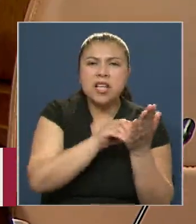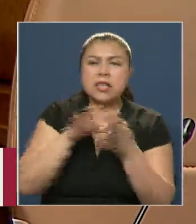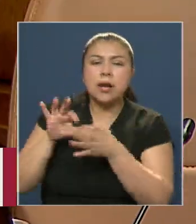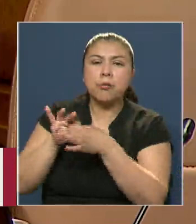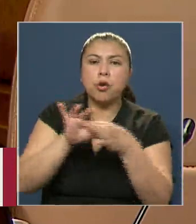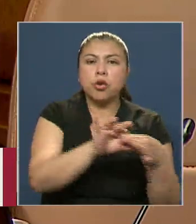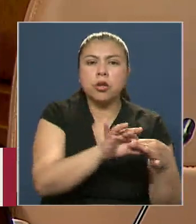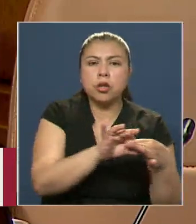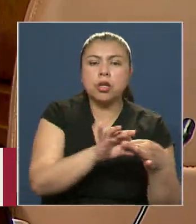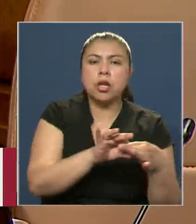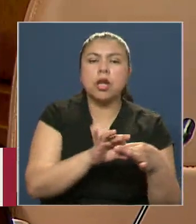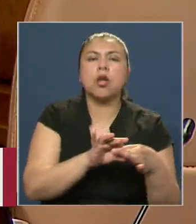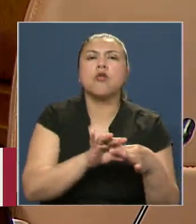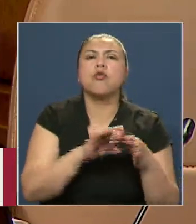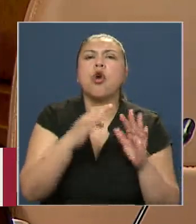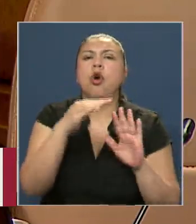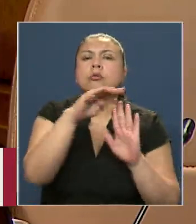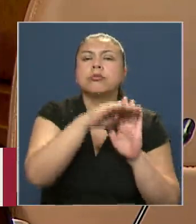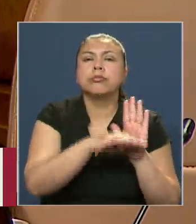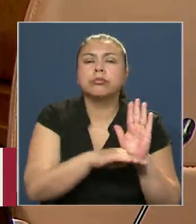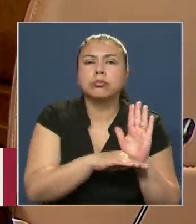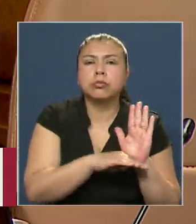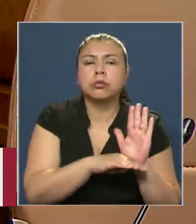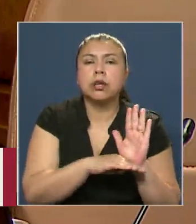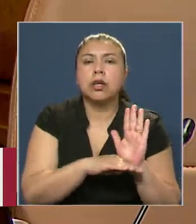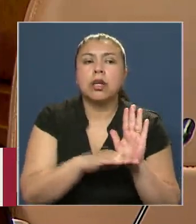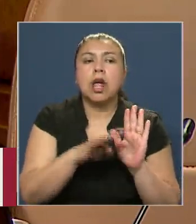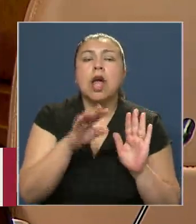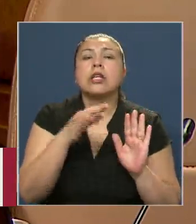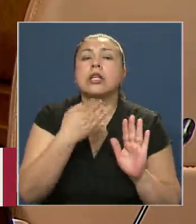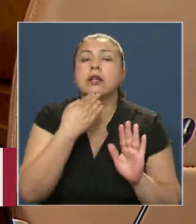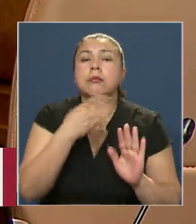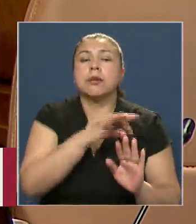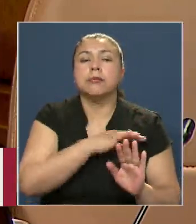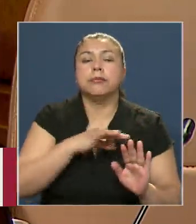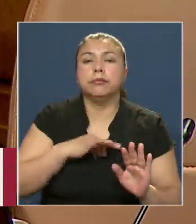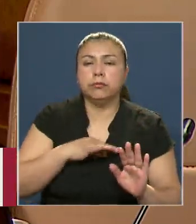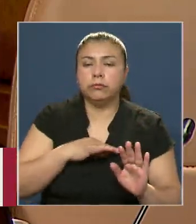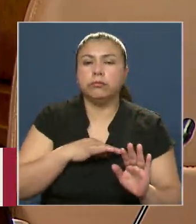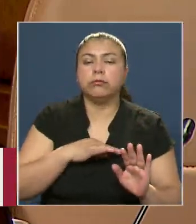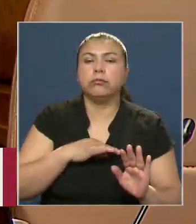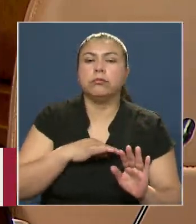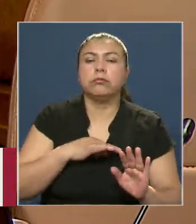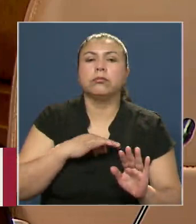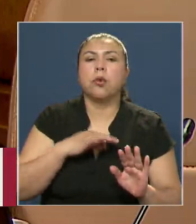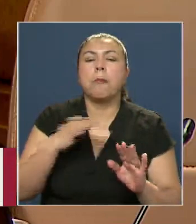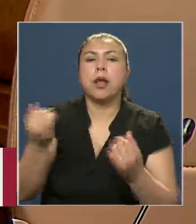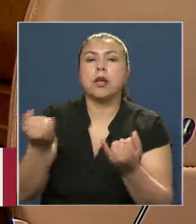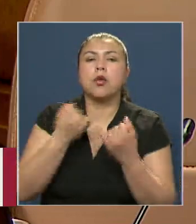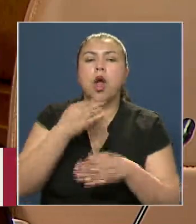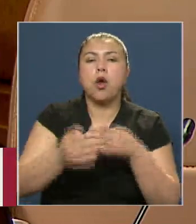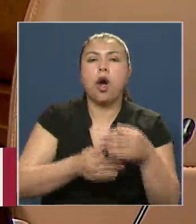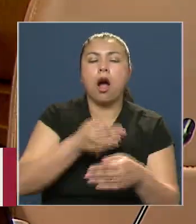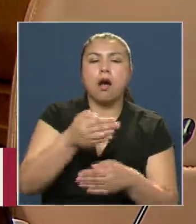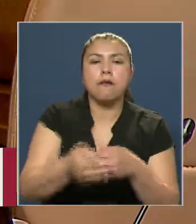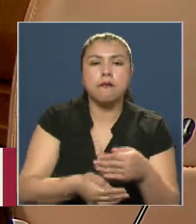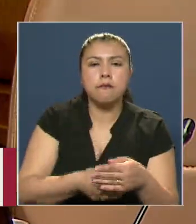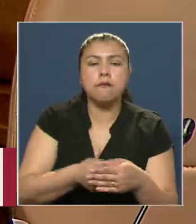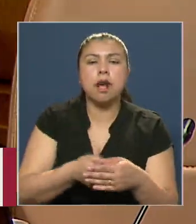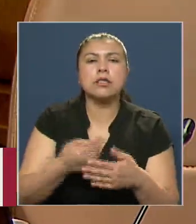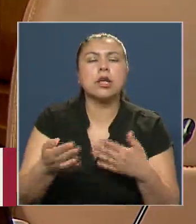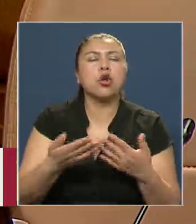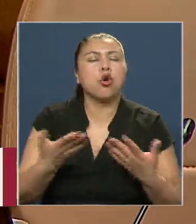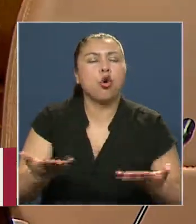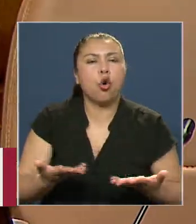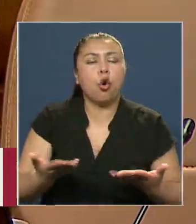que fundaron dichas medidas. Y por último, el ministro de Minería, Valdo Curiza, para que nos pueda informar respecto a los avances y el estado en